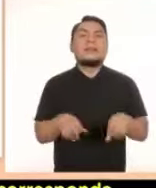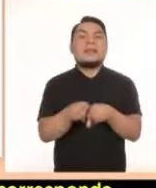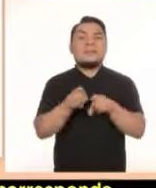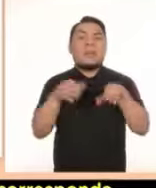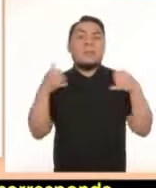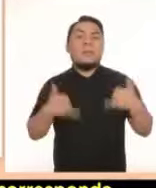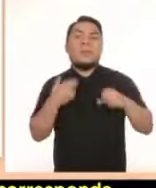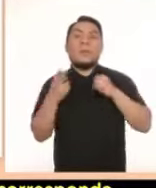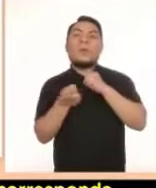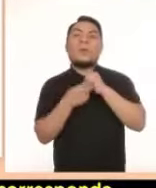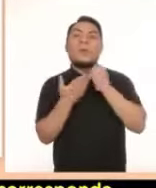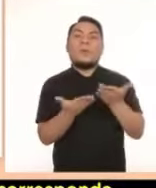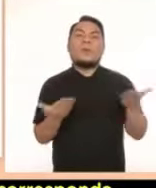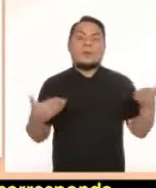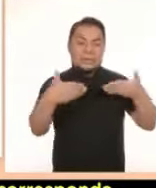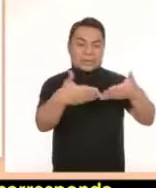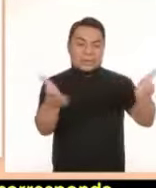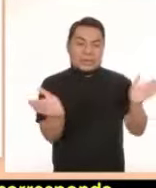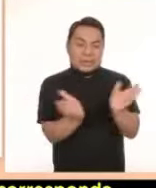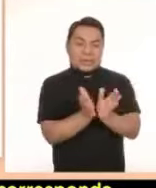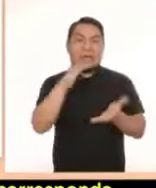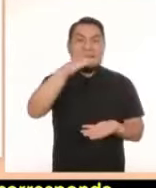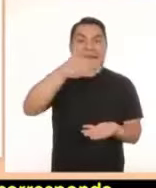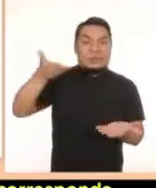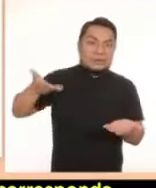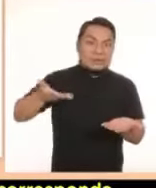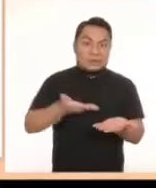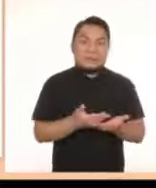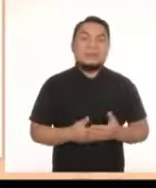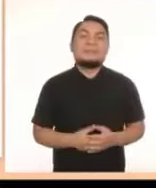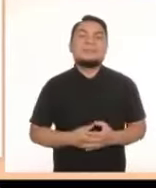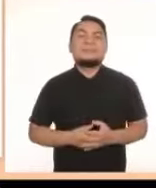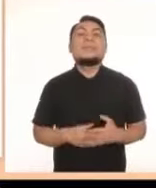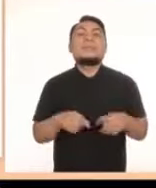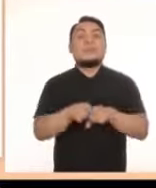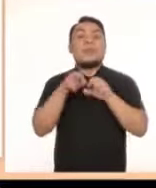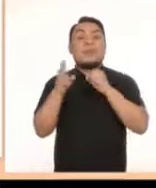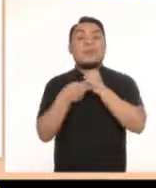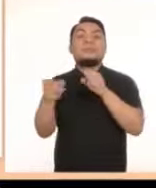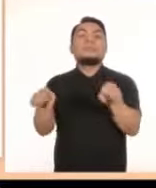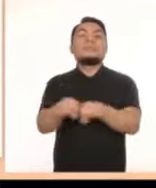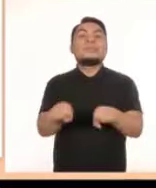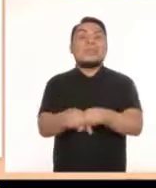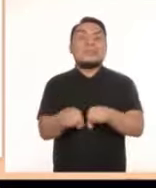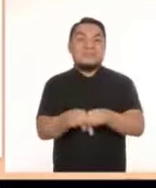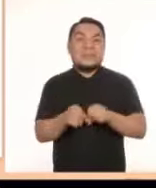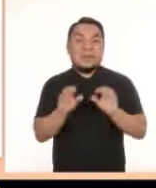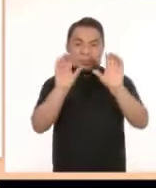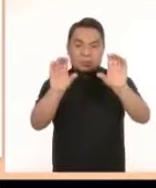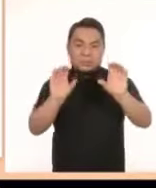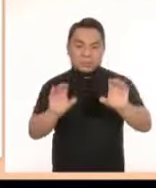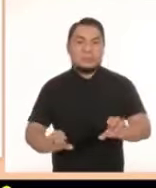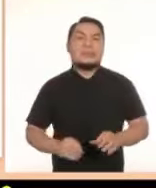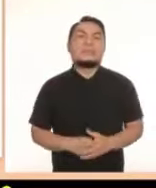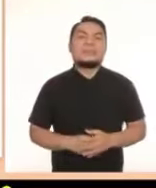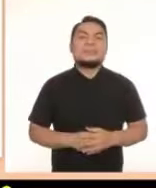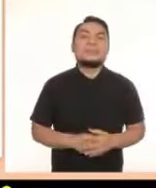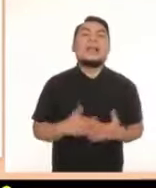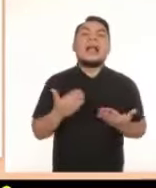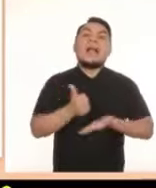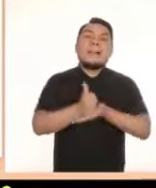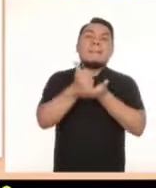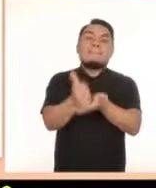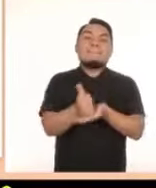Jugar a guardar objetos en la caja o cesto que corresponda. Guardar sus zapatos en la zapatera.